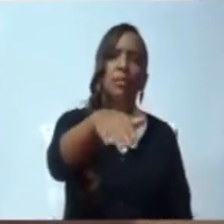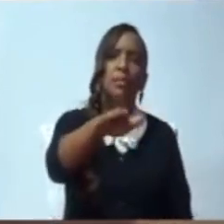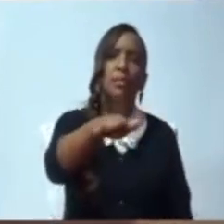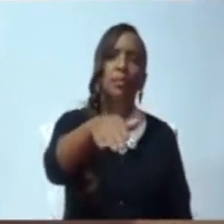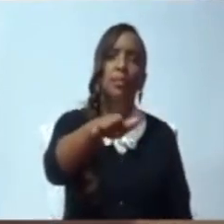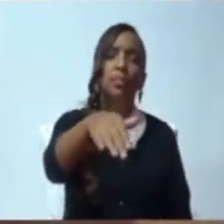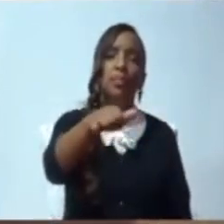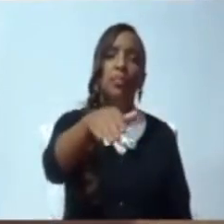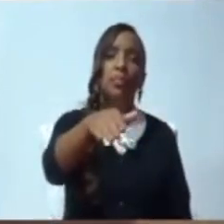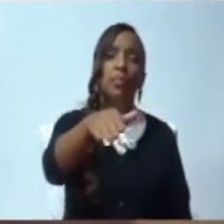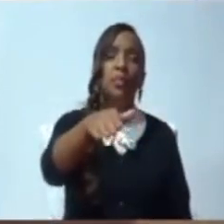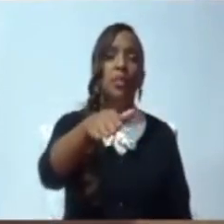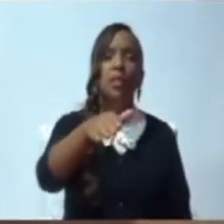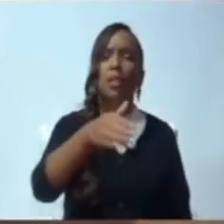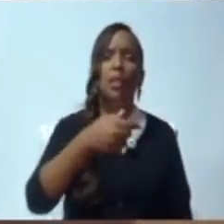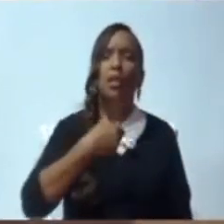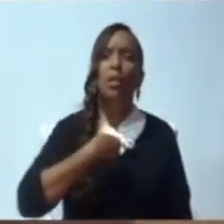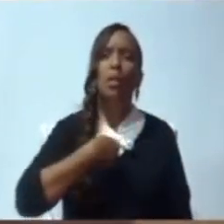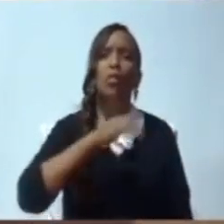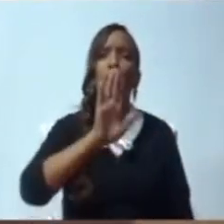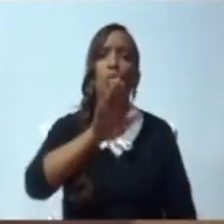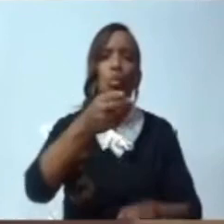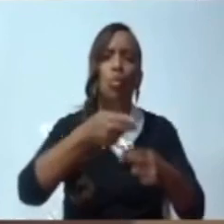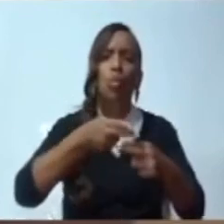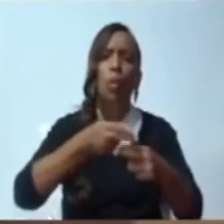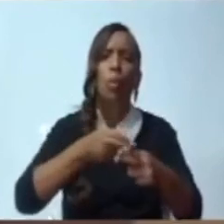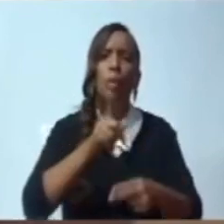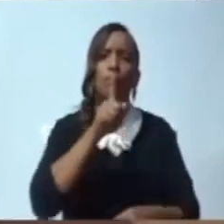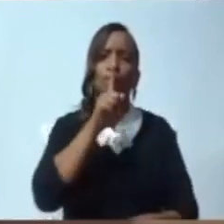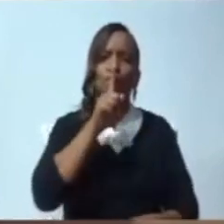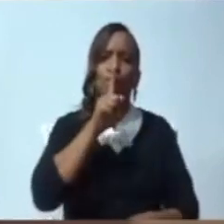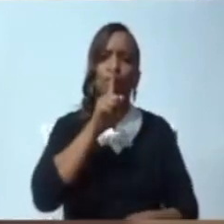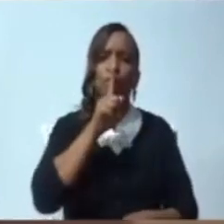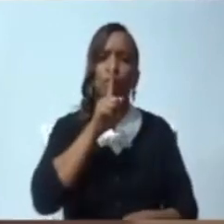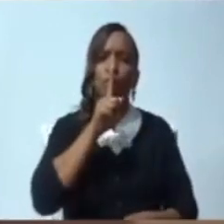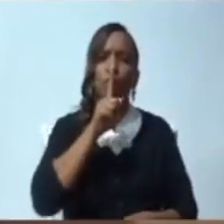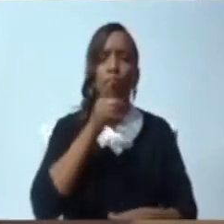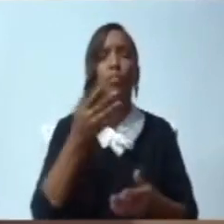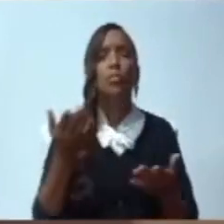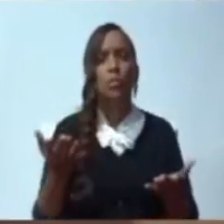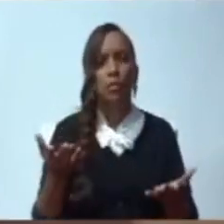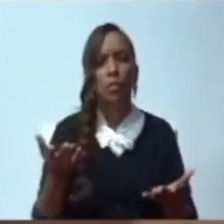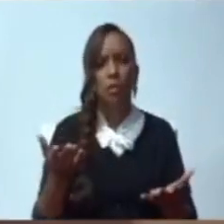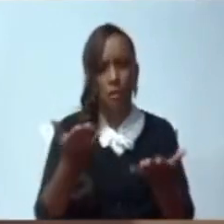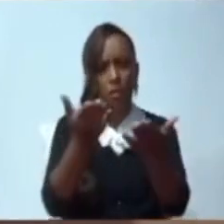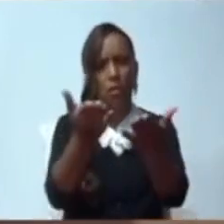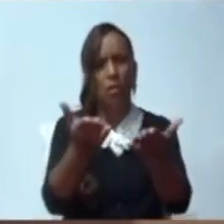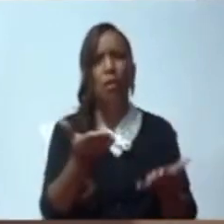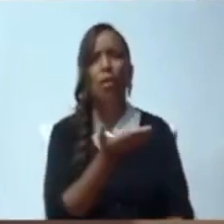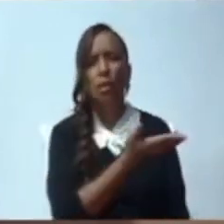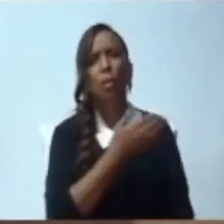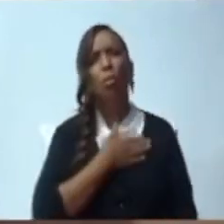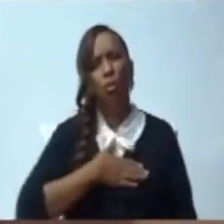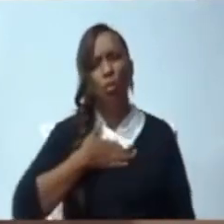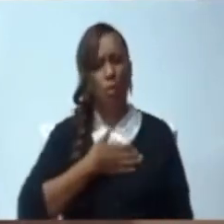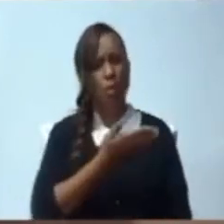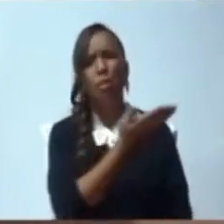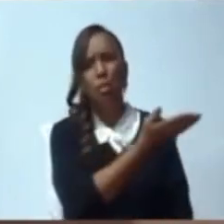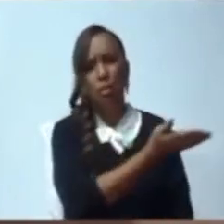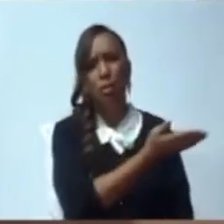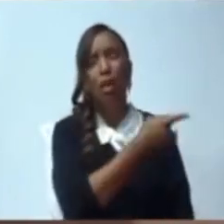No quiero mencionar nombre, líder. Es un miembro del comité político que está hablando.